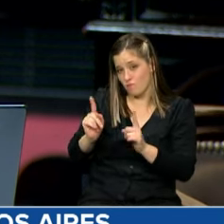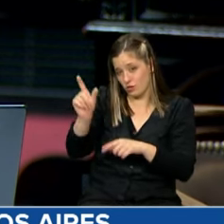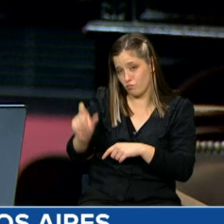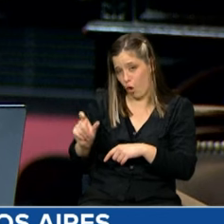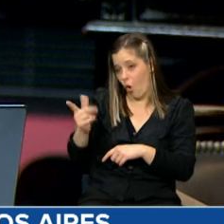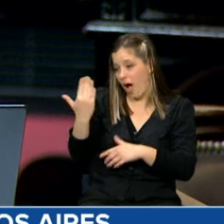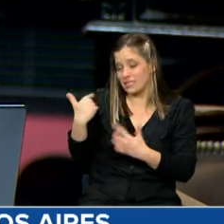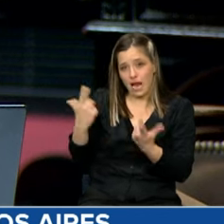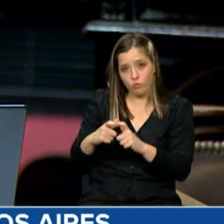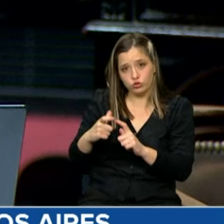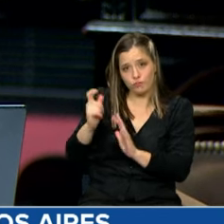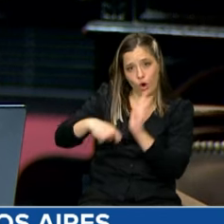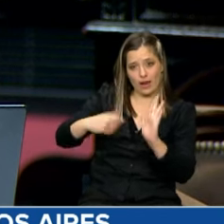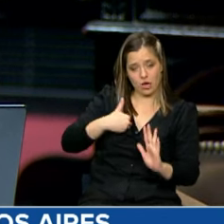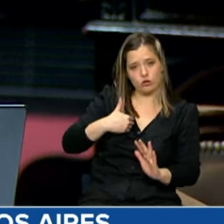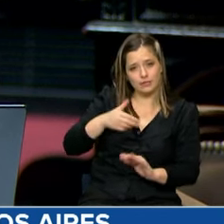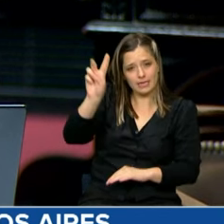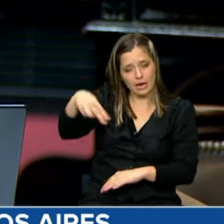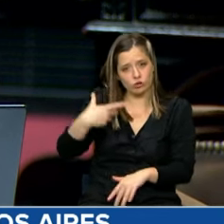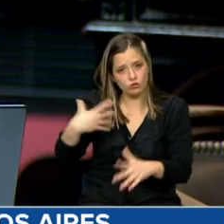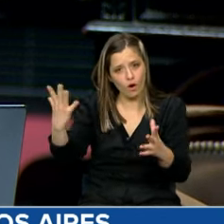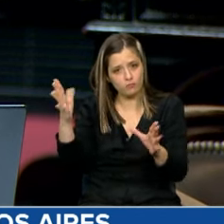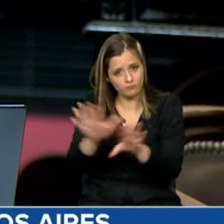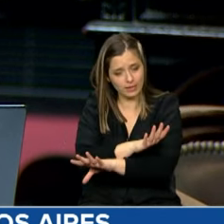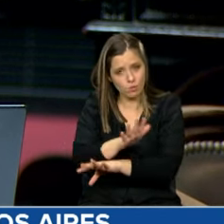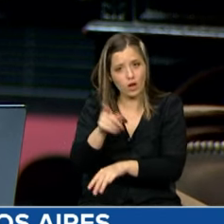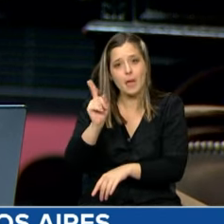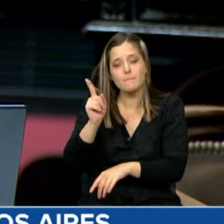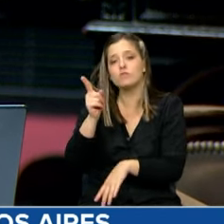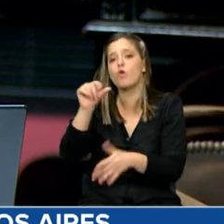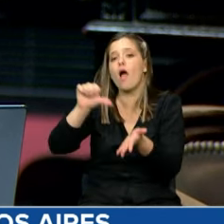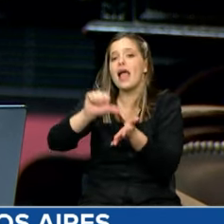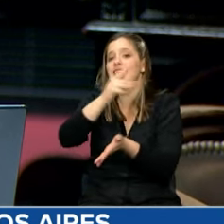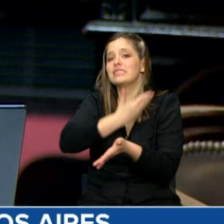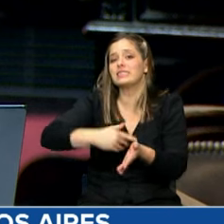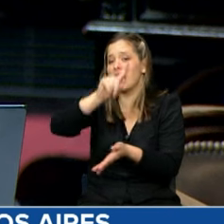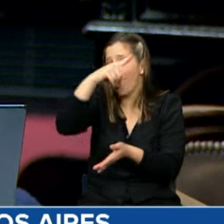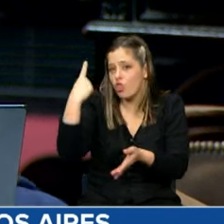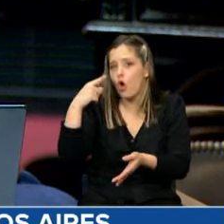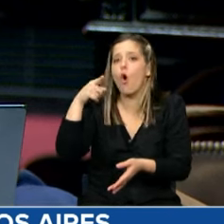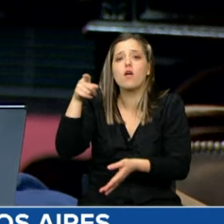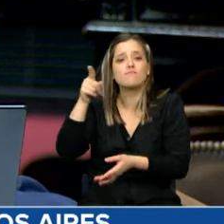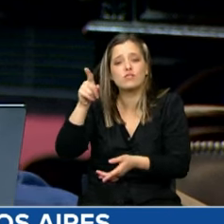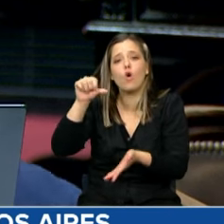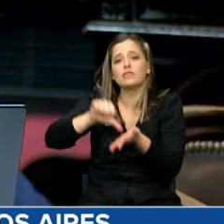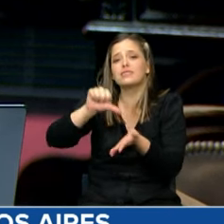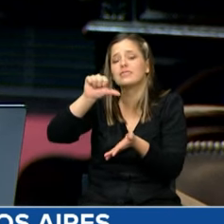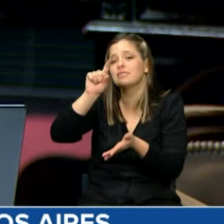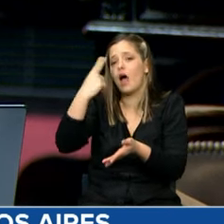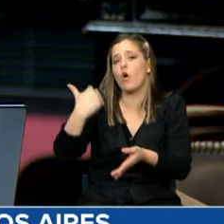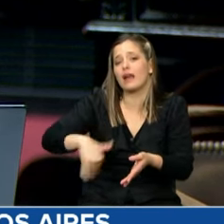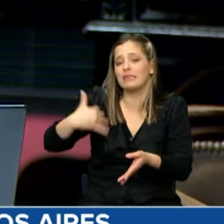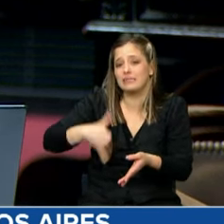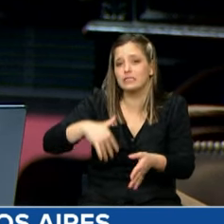el diputado topo Rodríguez yo cometí un error el estado argentino es el único condenado a la fecha en el juzgado de